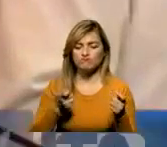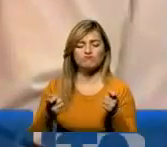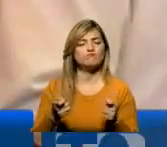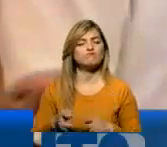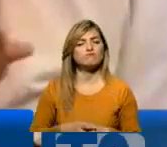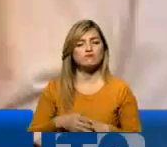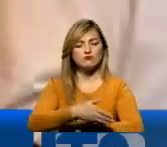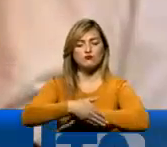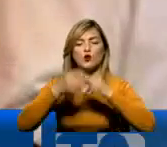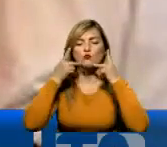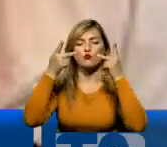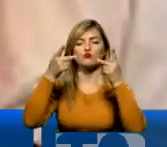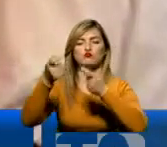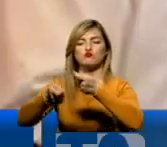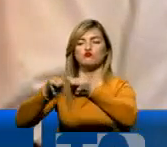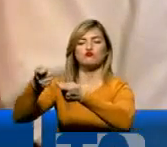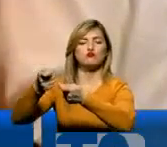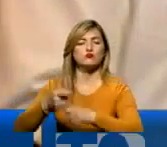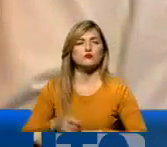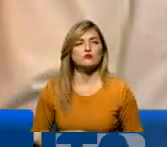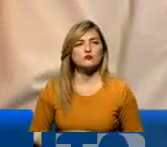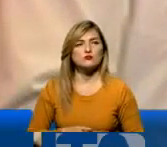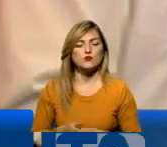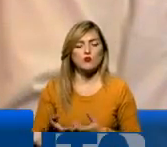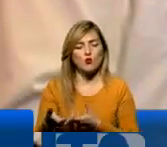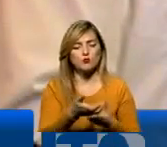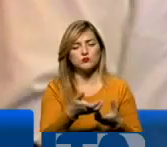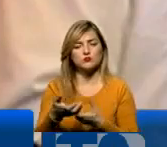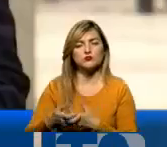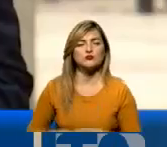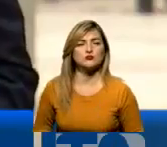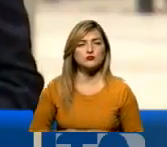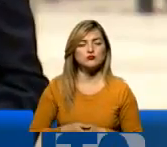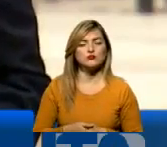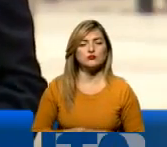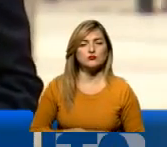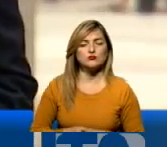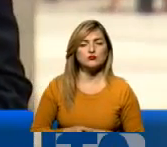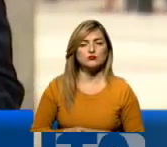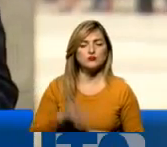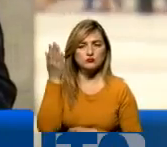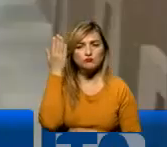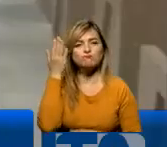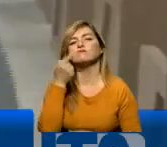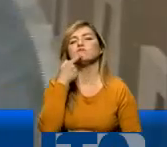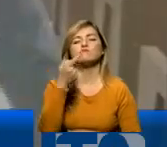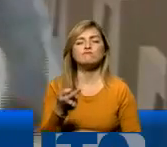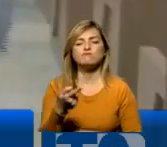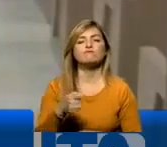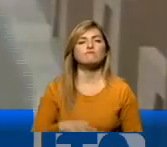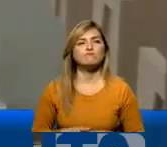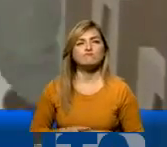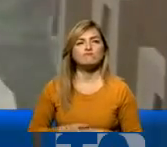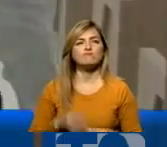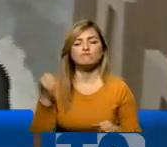vía pública, de mercados, de bomberos, etc. Adicionalmente, la alcaldesa de la ciudad hizo